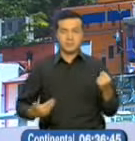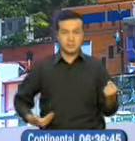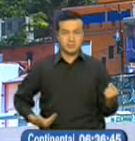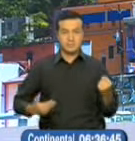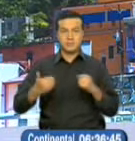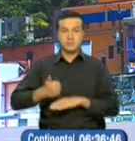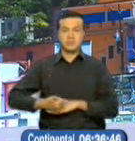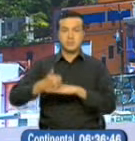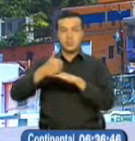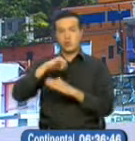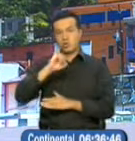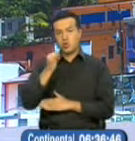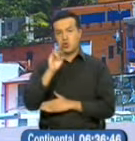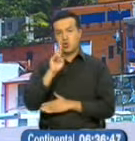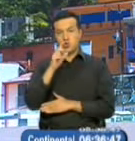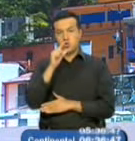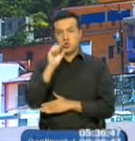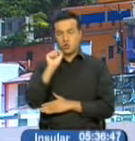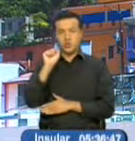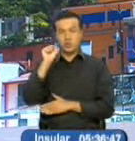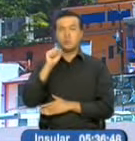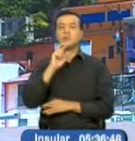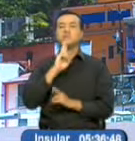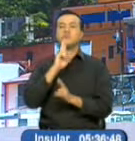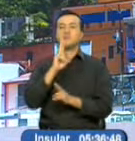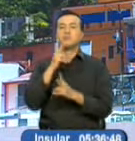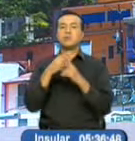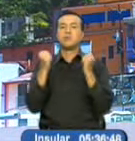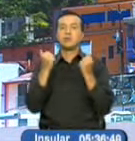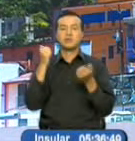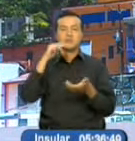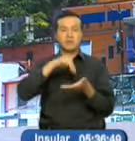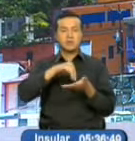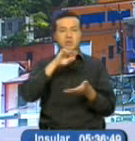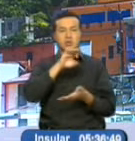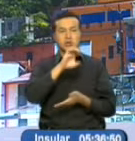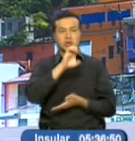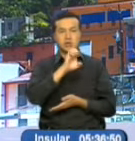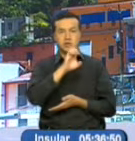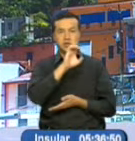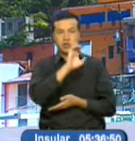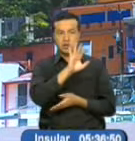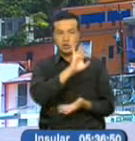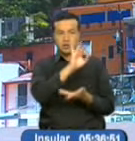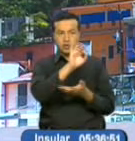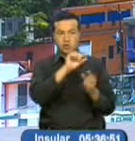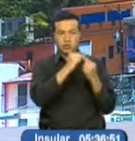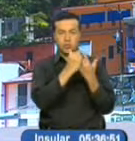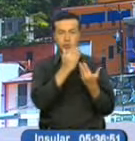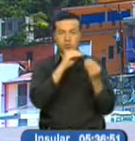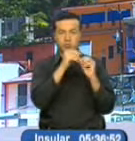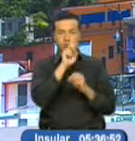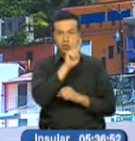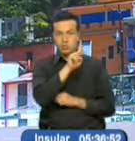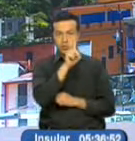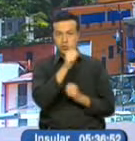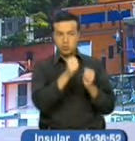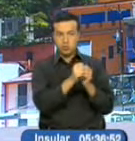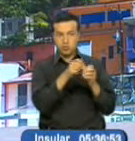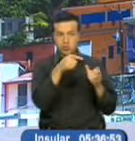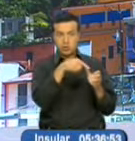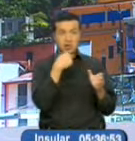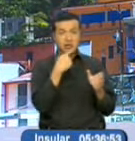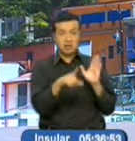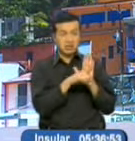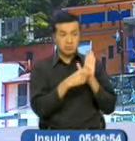Supremo Electoral, Jorge Acosta, se ratificó en la respuesta al ex integrante del TSE y actual delegado de Creo, Fausto Camacho. Para Acosta, la ley está escrita